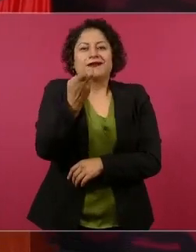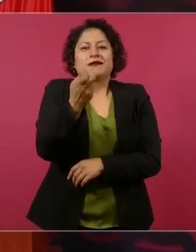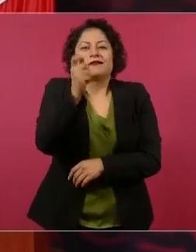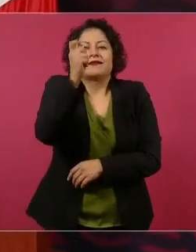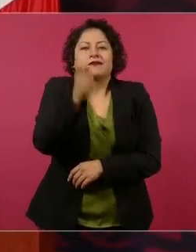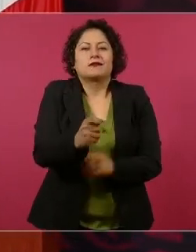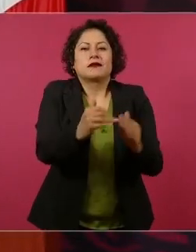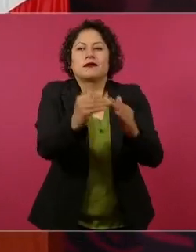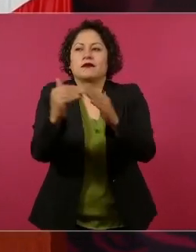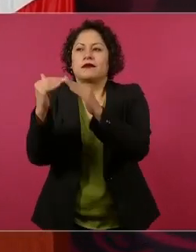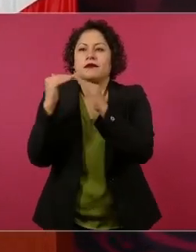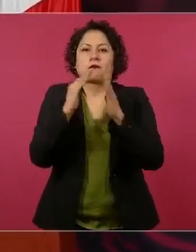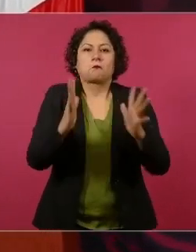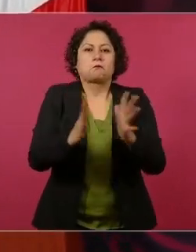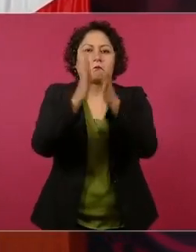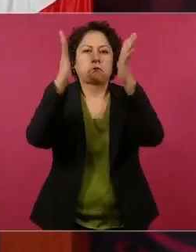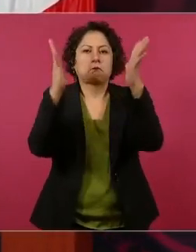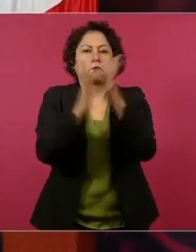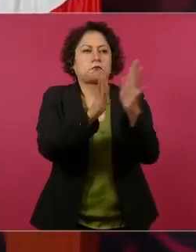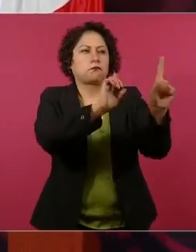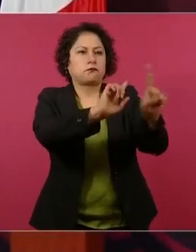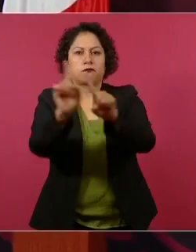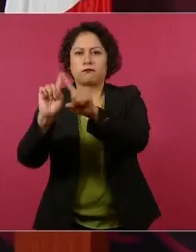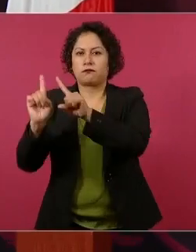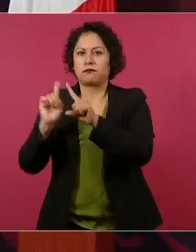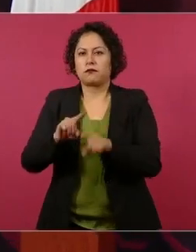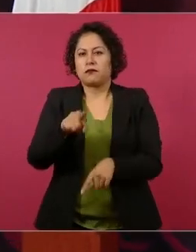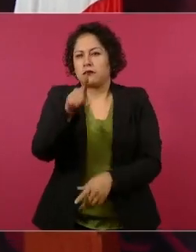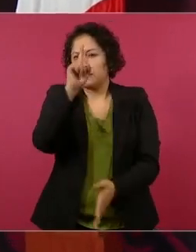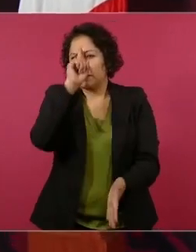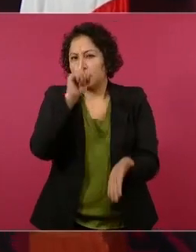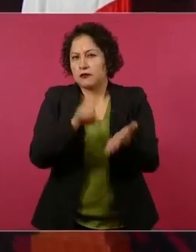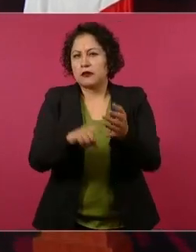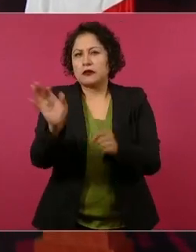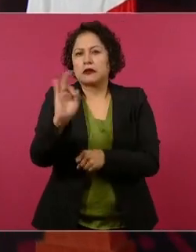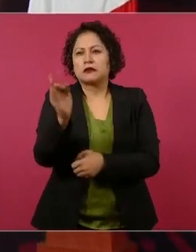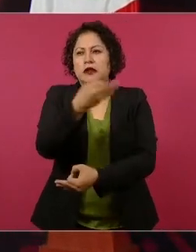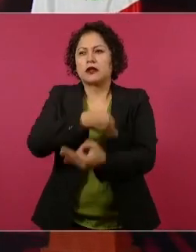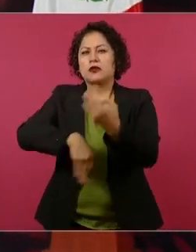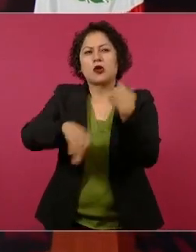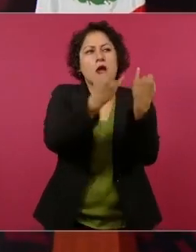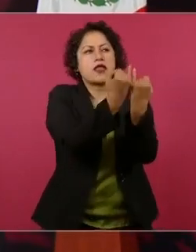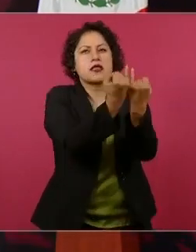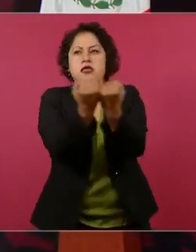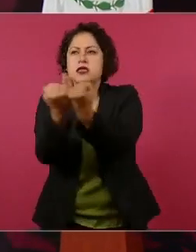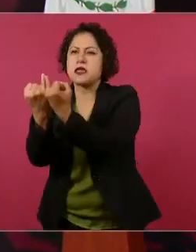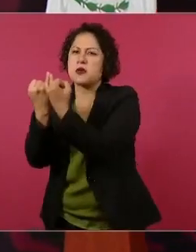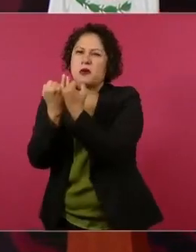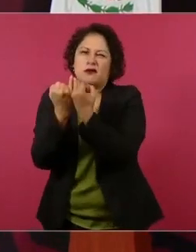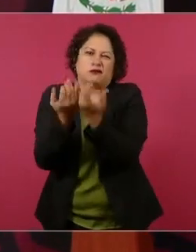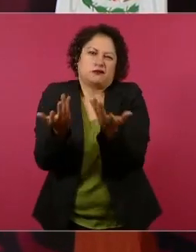muy aburrida la vida, ¿no? Si todos estuviéramos de acuerdo en todo, ¿no?